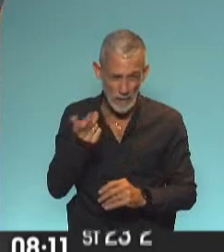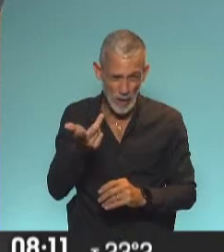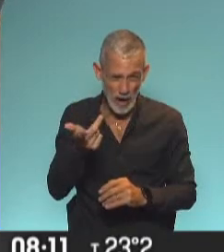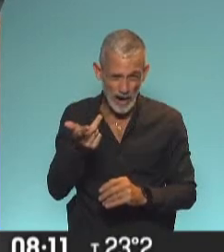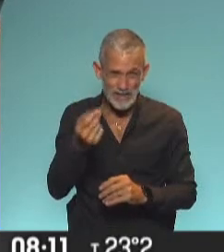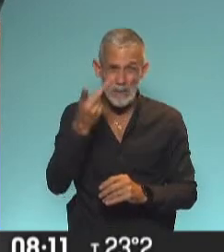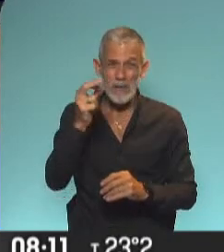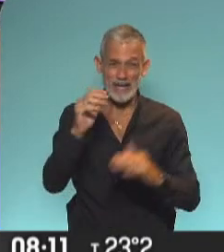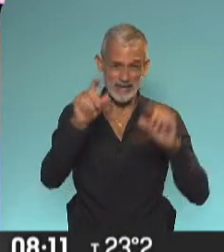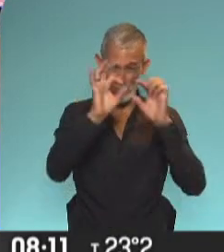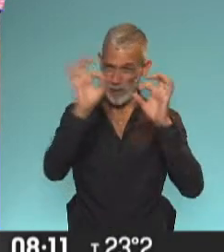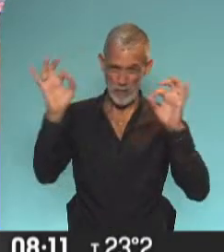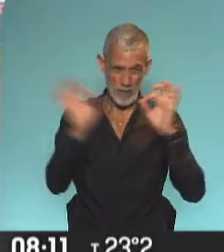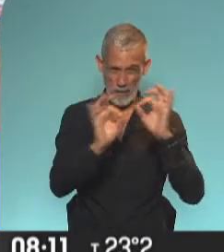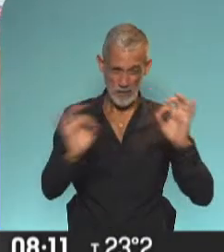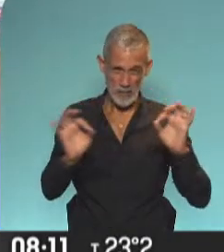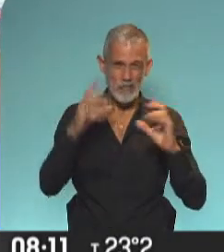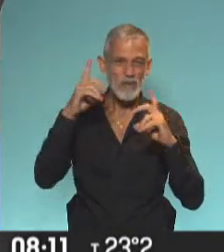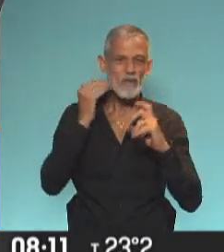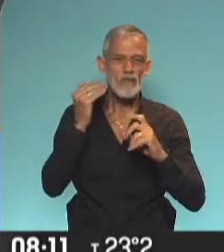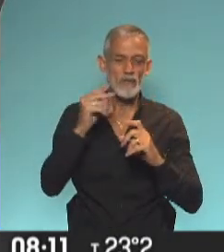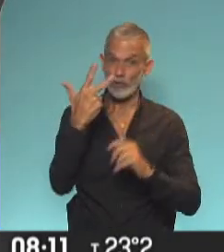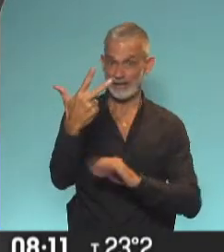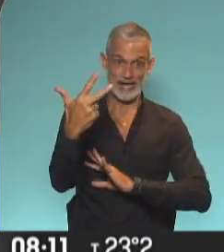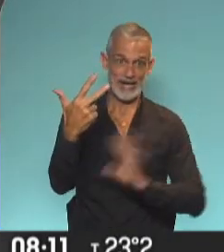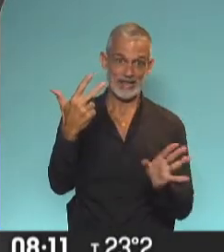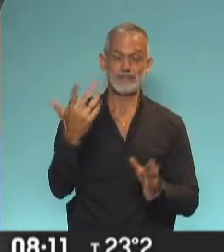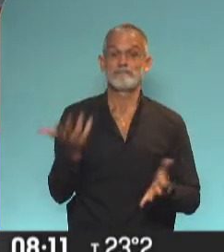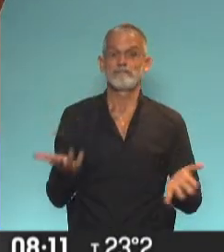20 multimillonarios del mundo. Solamente 3. Así es. Bueno,